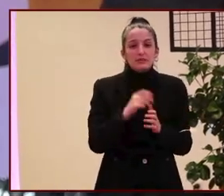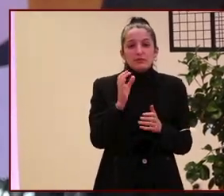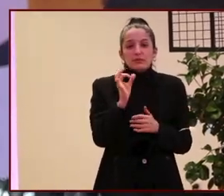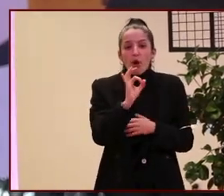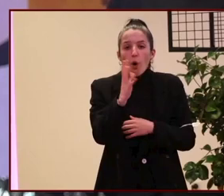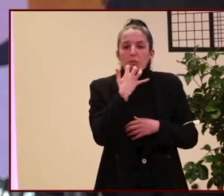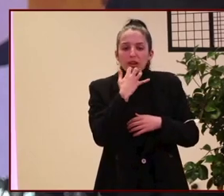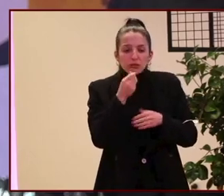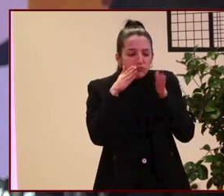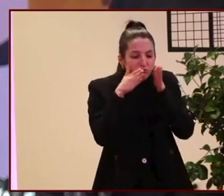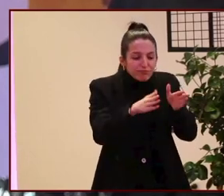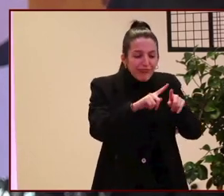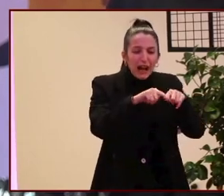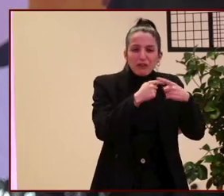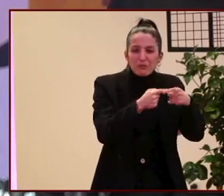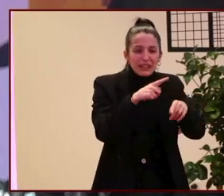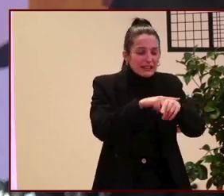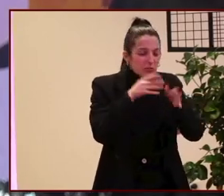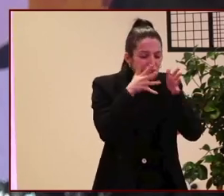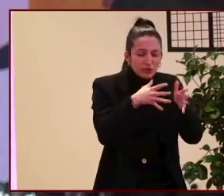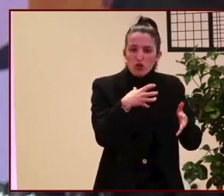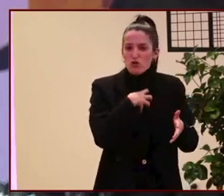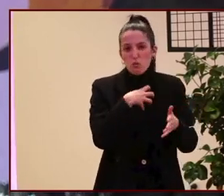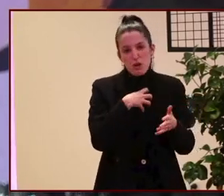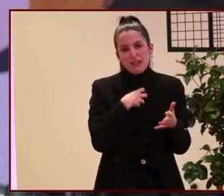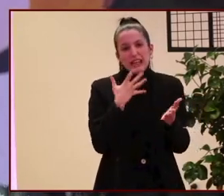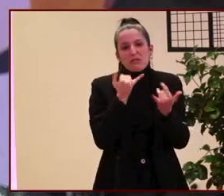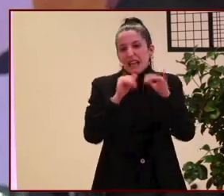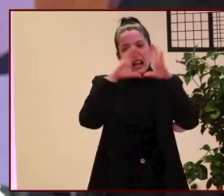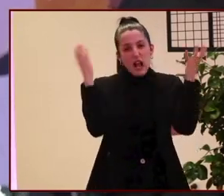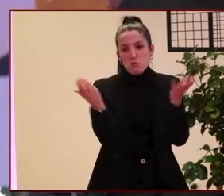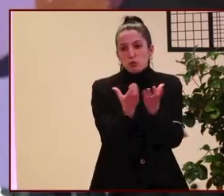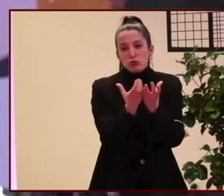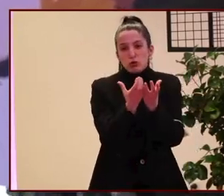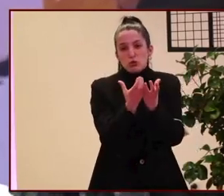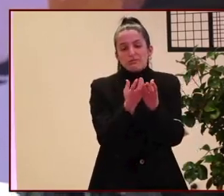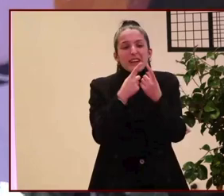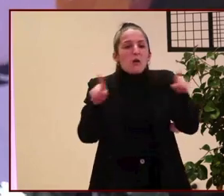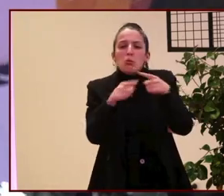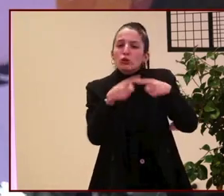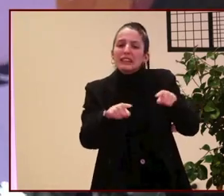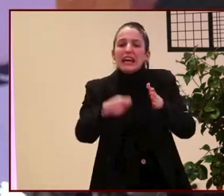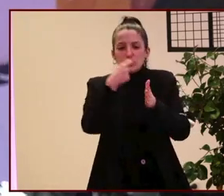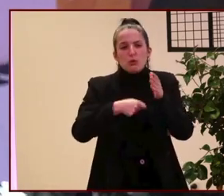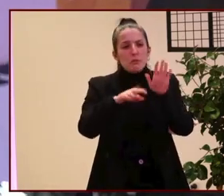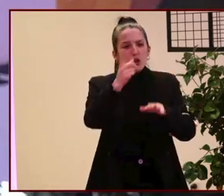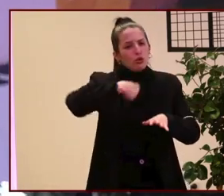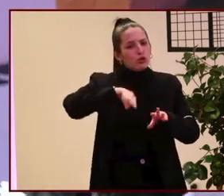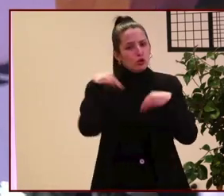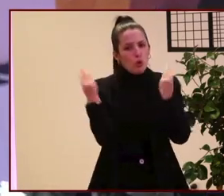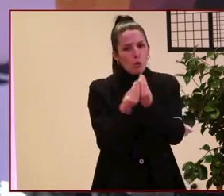a tu familia porque muchos kilómetros segundo muy duro un mundo a música también para las mujeres pero juntas podemos